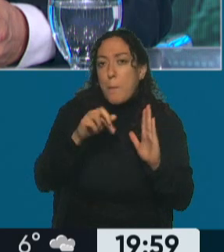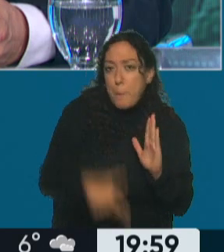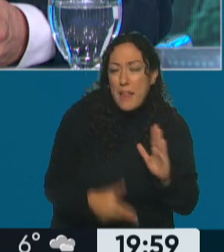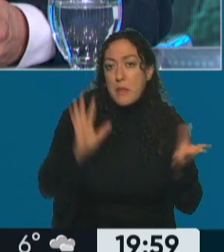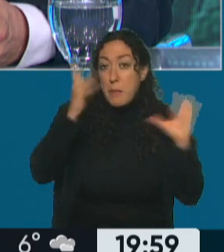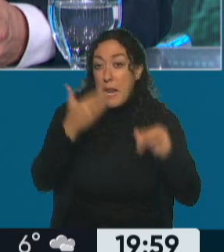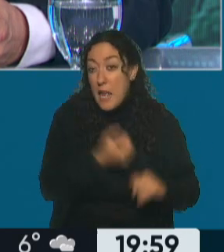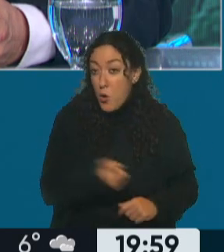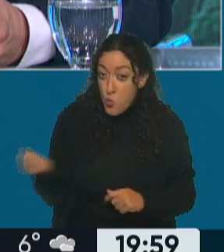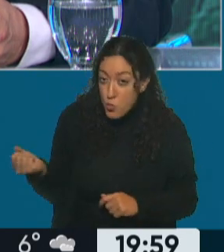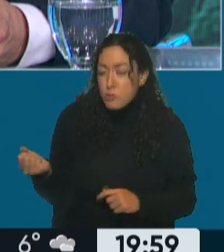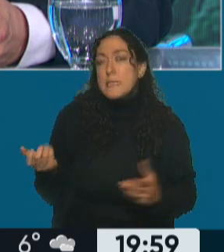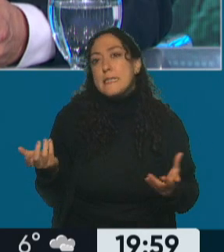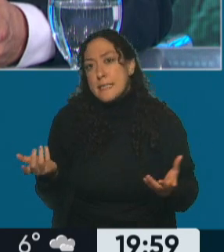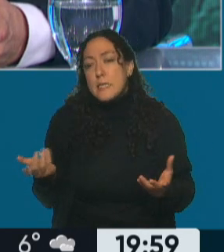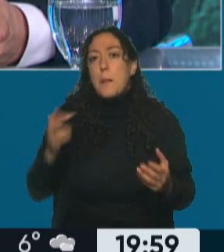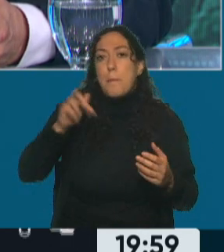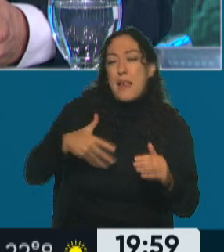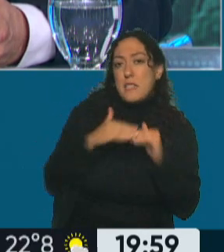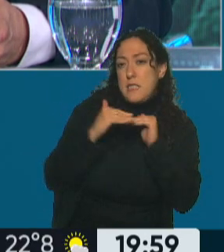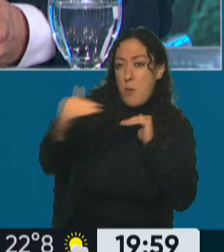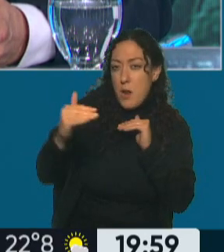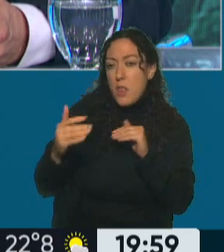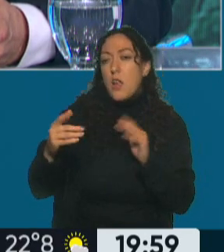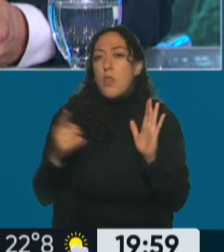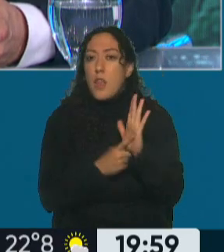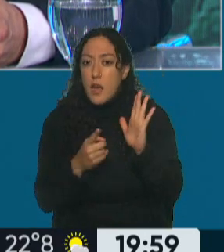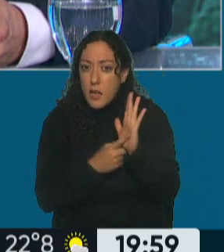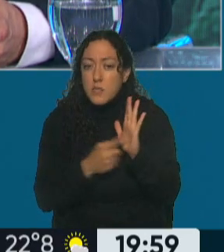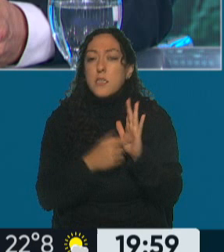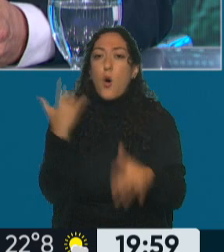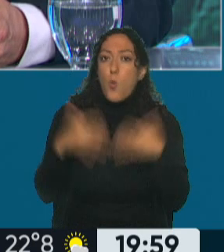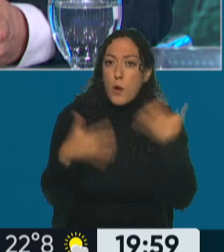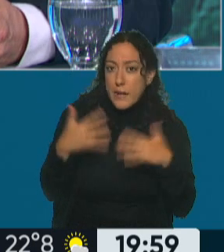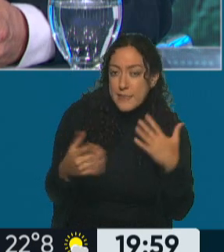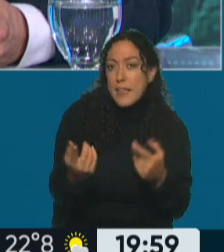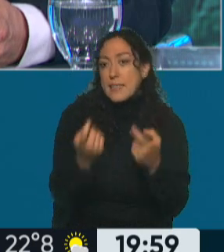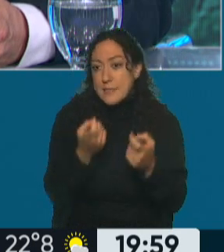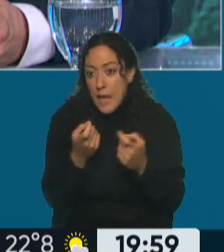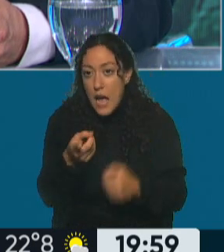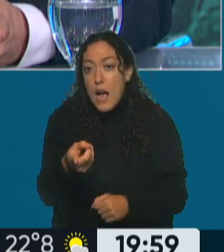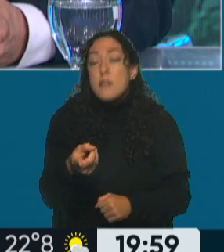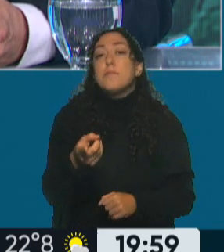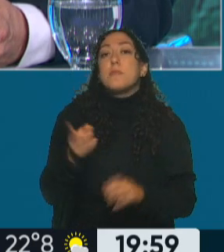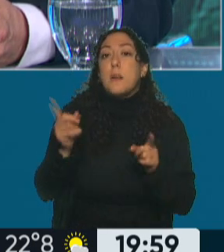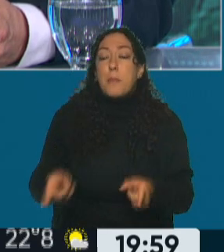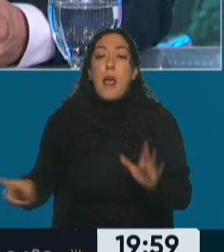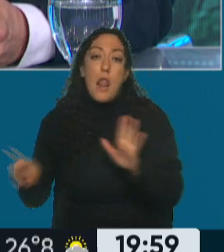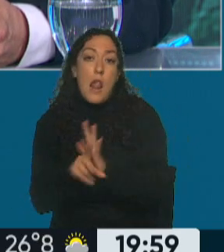está buscando para el plan de estabilización a través del decreto de emergencia y el proyecto de ley